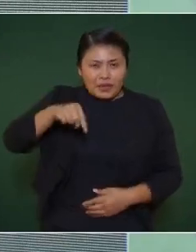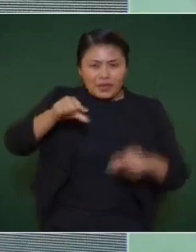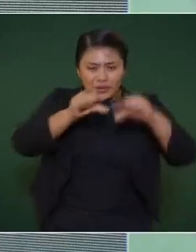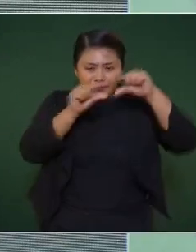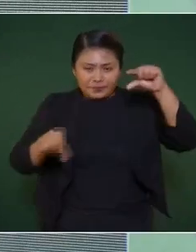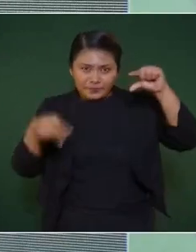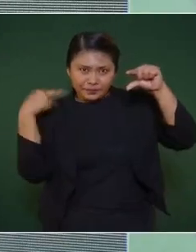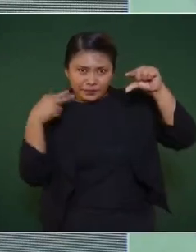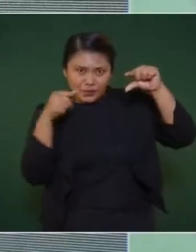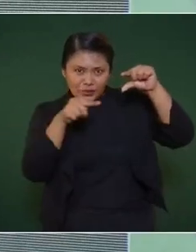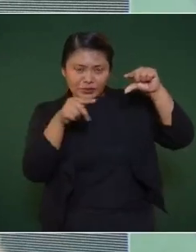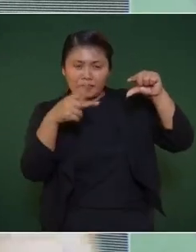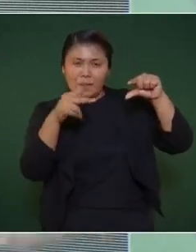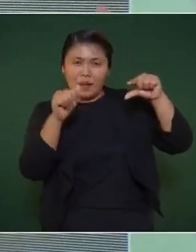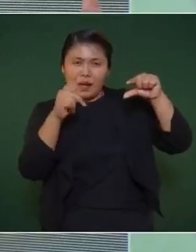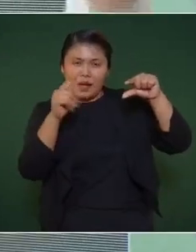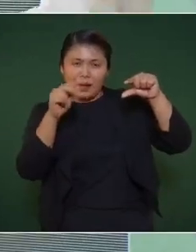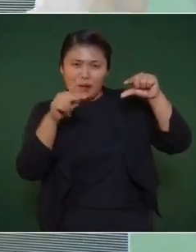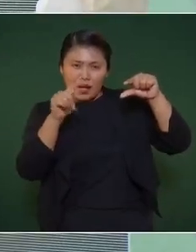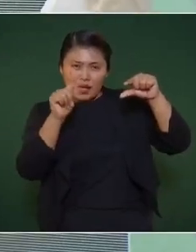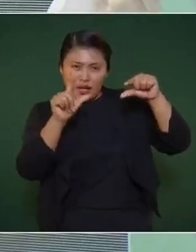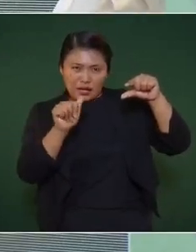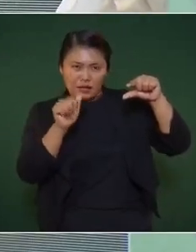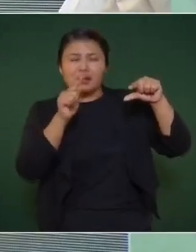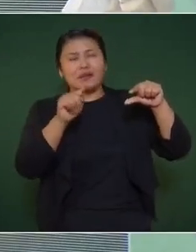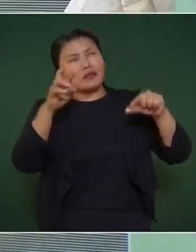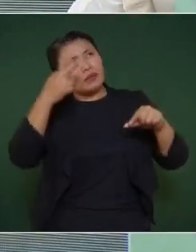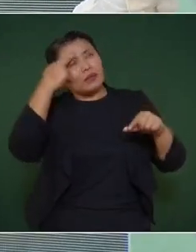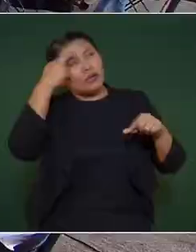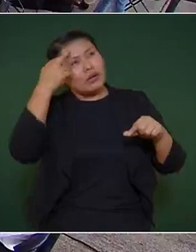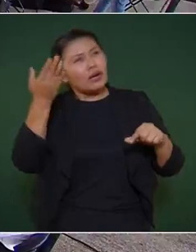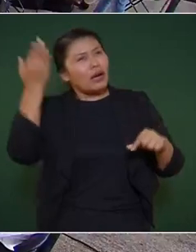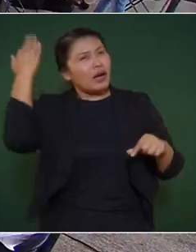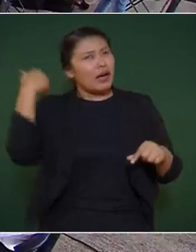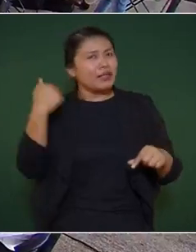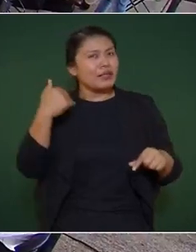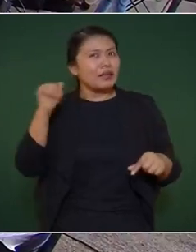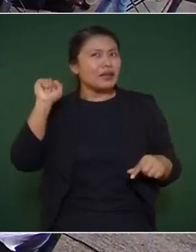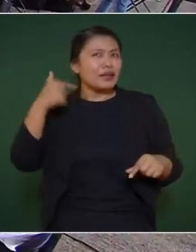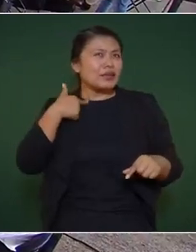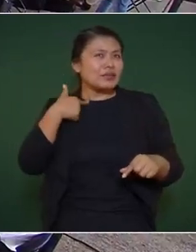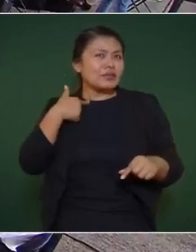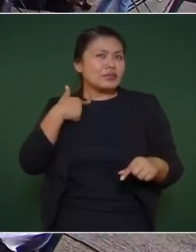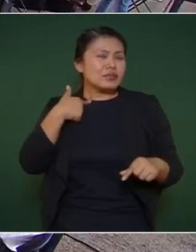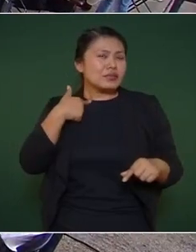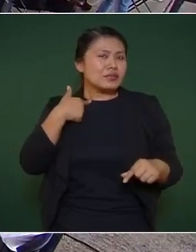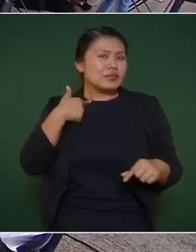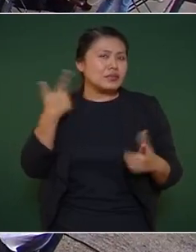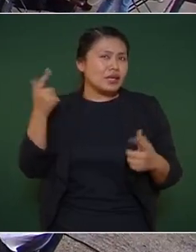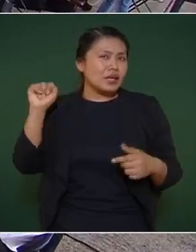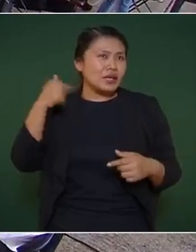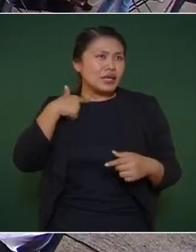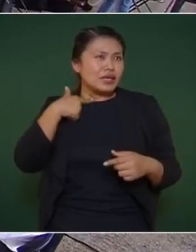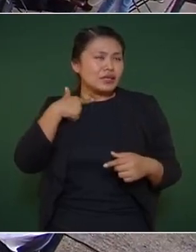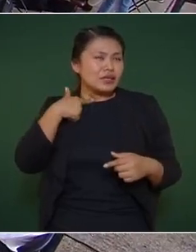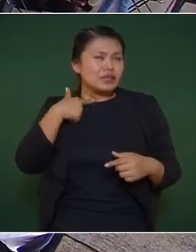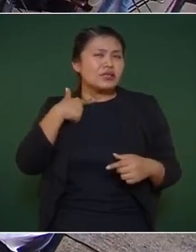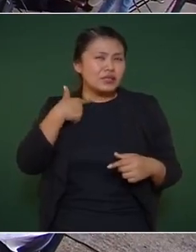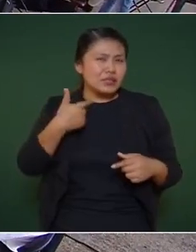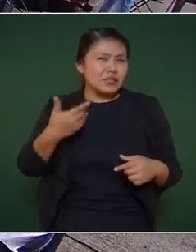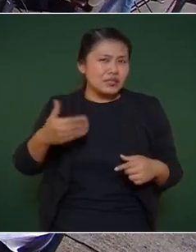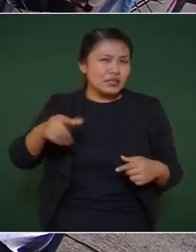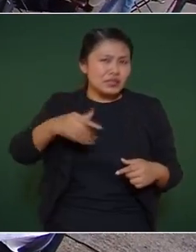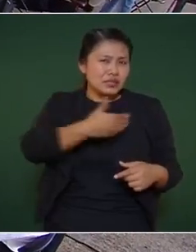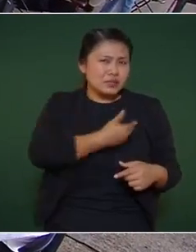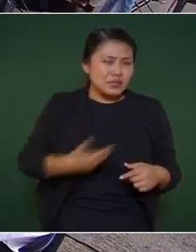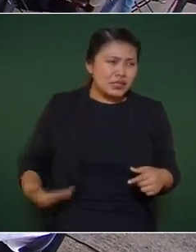Pero no lo han terminado. Pero ya lo inauguró, hasta Calderón estuvo, ¿no? ¿O fue este el licenciado Peña? Los